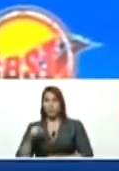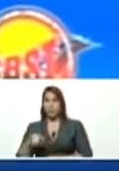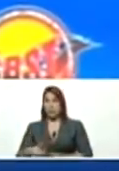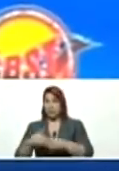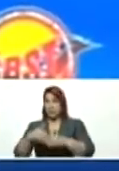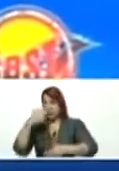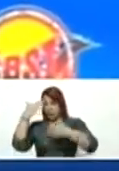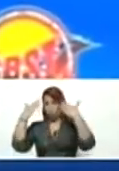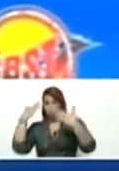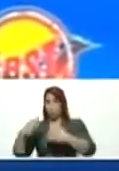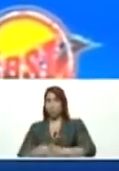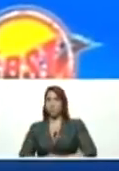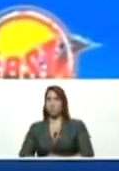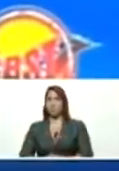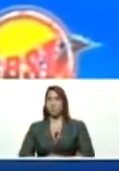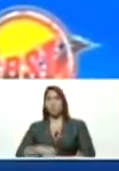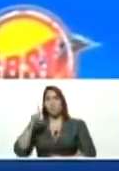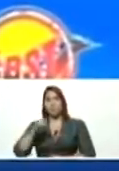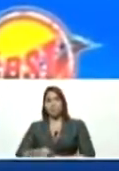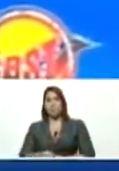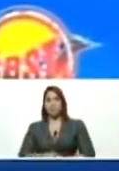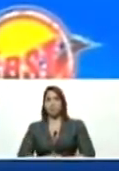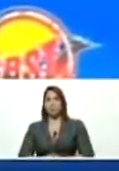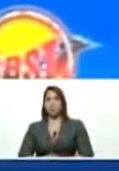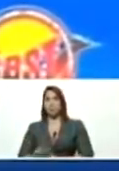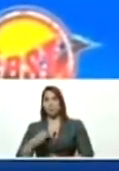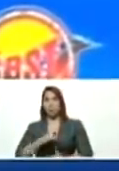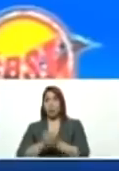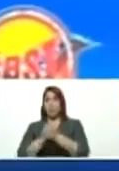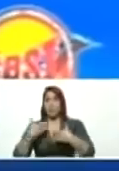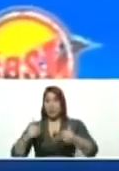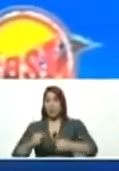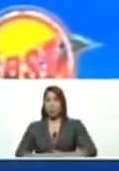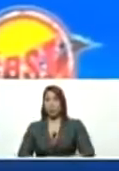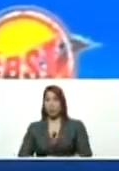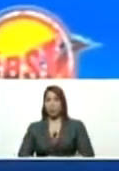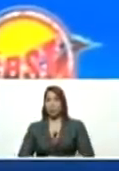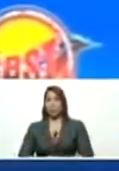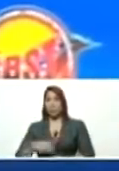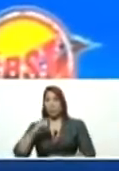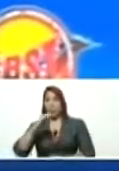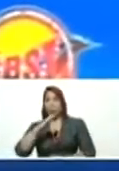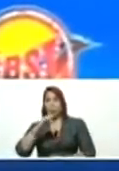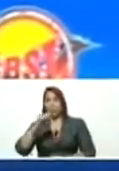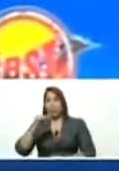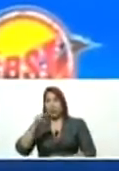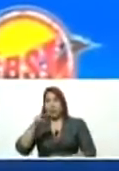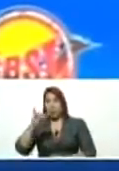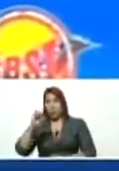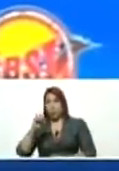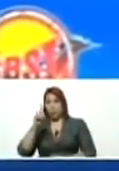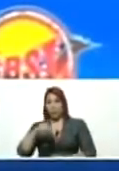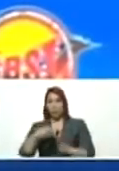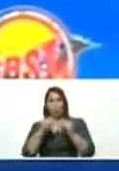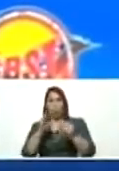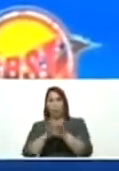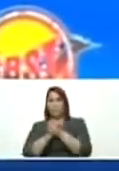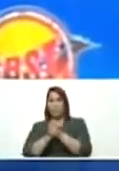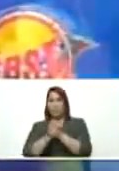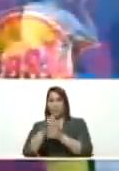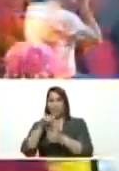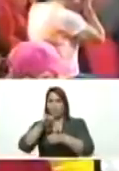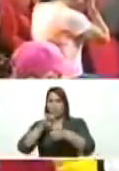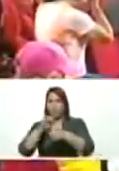revolucionario saludo por supuesto a acompañar a la saludó estadios a todos los valleros que está operando